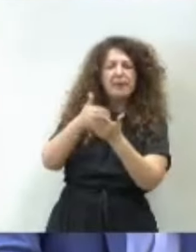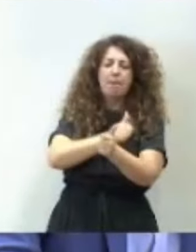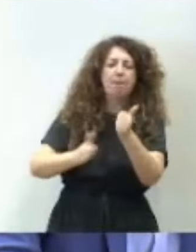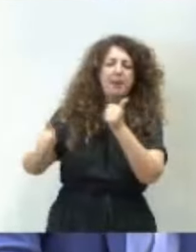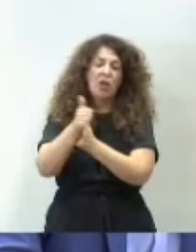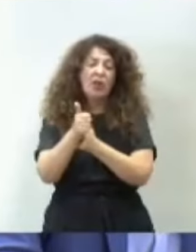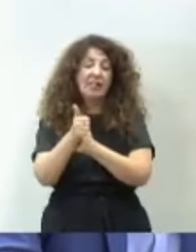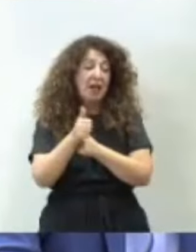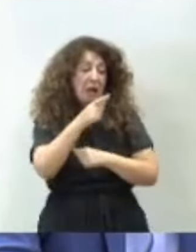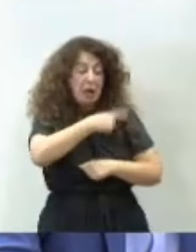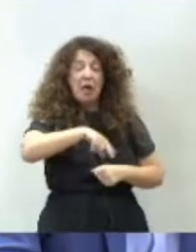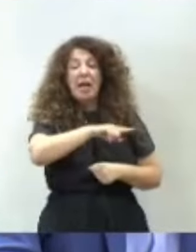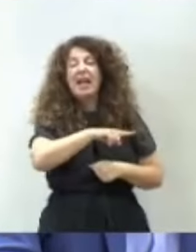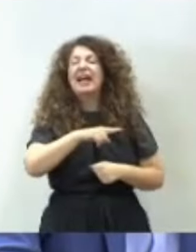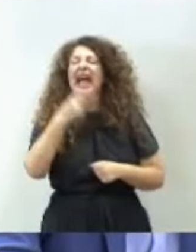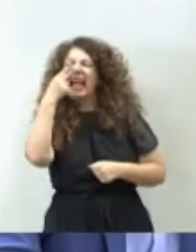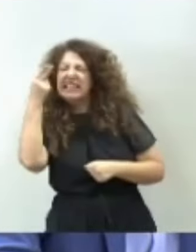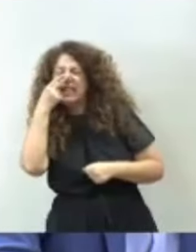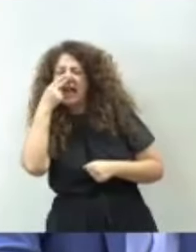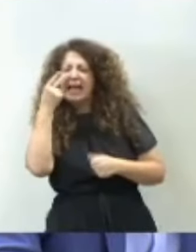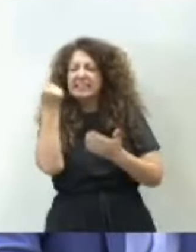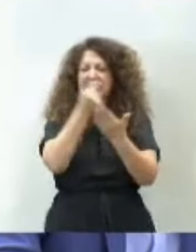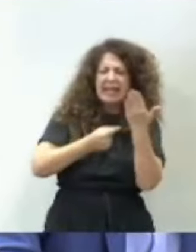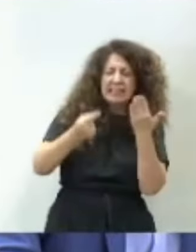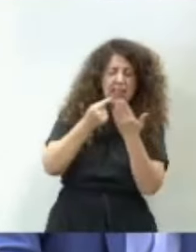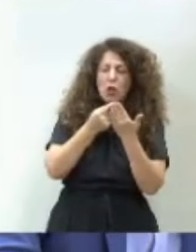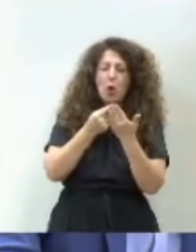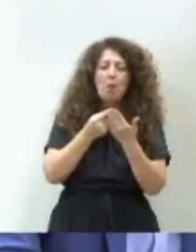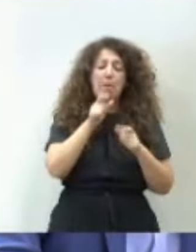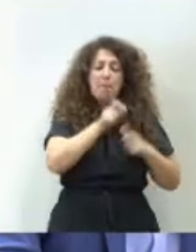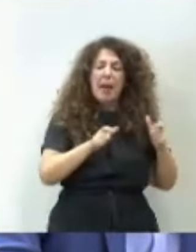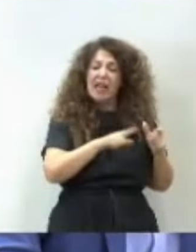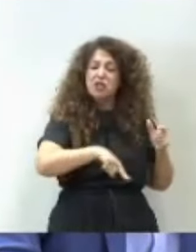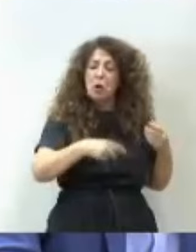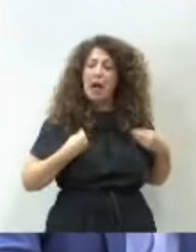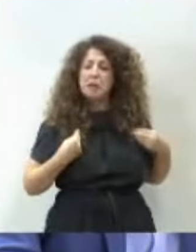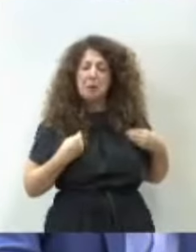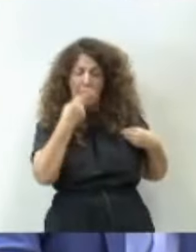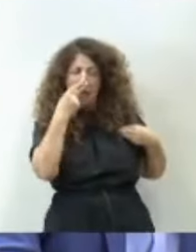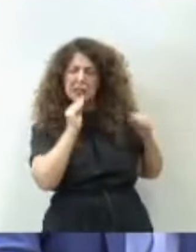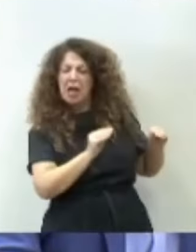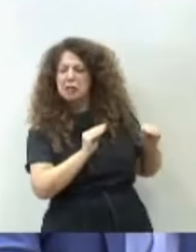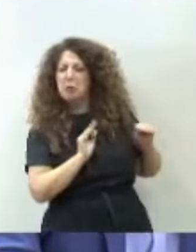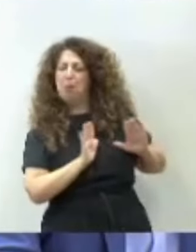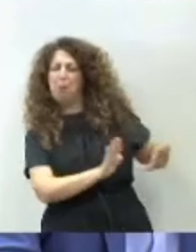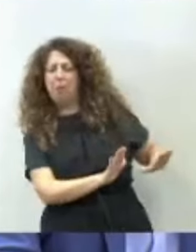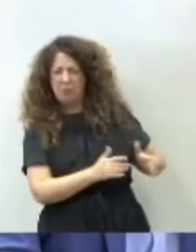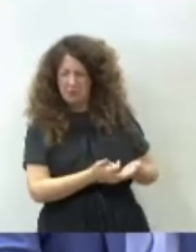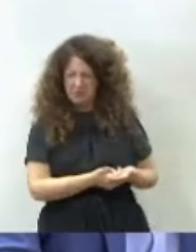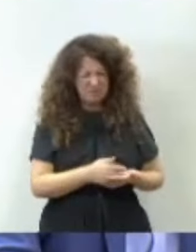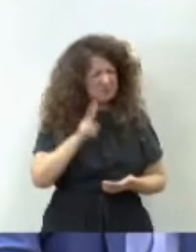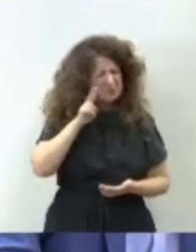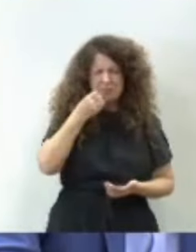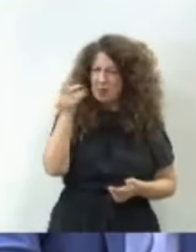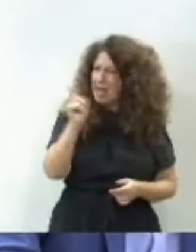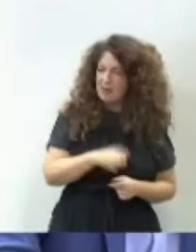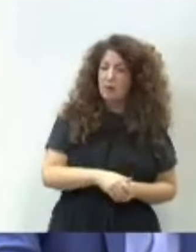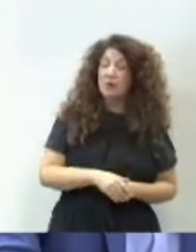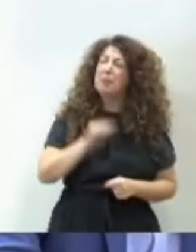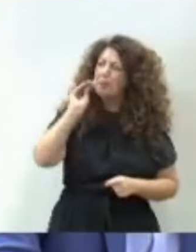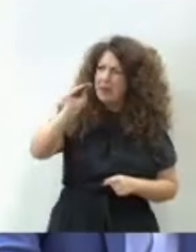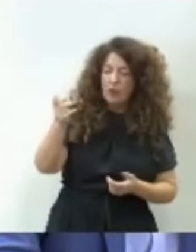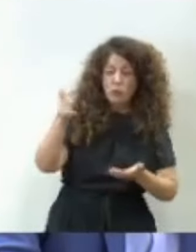diseñado este parque que el interés y la necesidad de los herreños. Y eso no está bien. Le pregunto de nuevo, ¿el Gobierno de